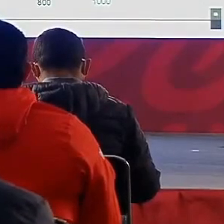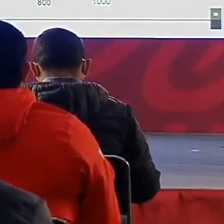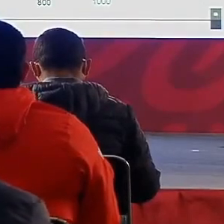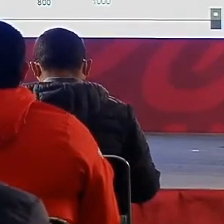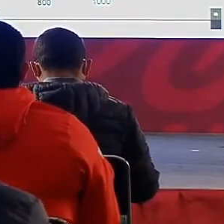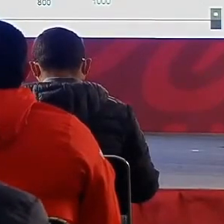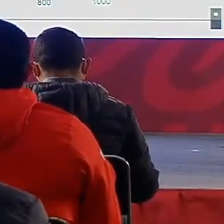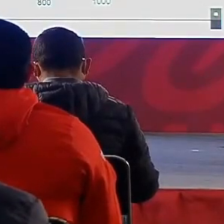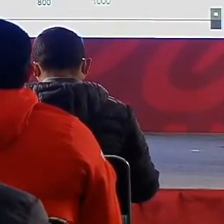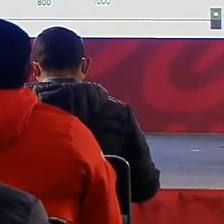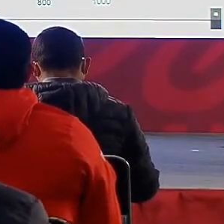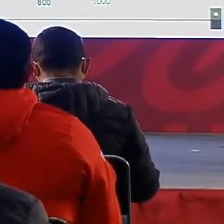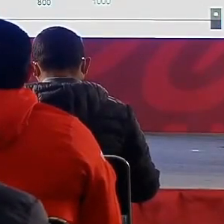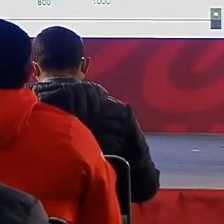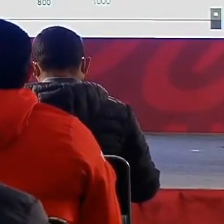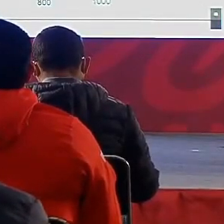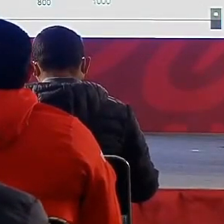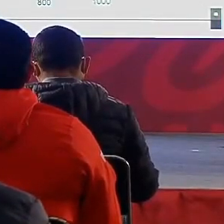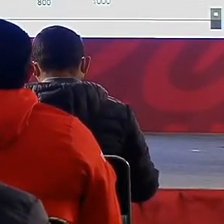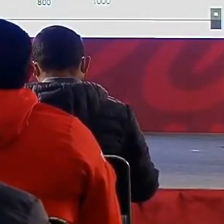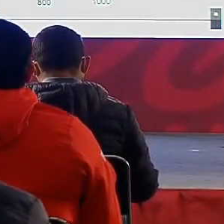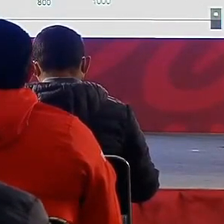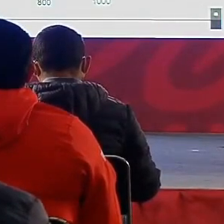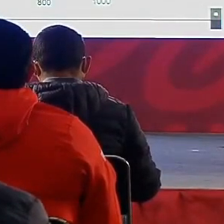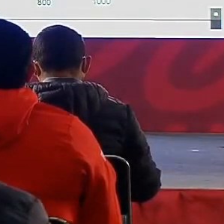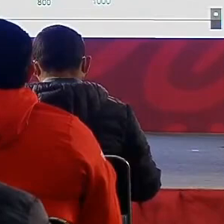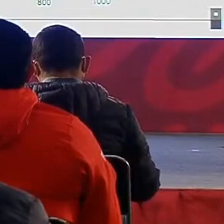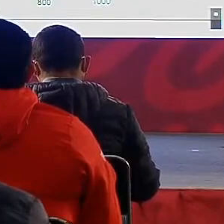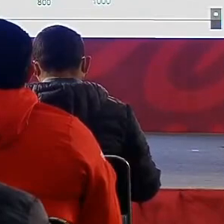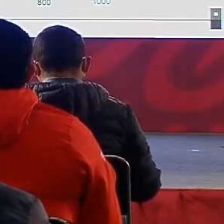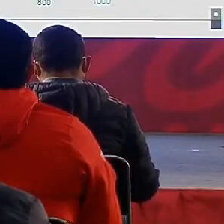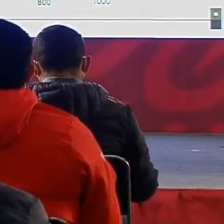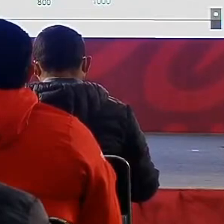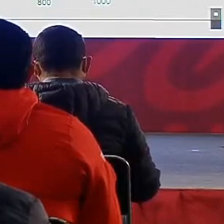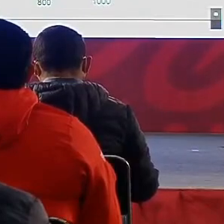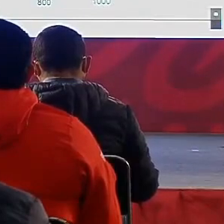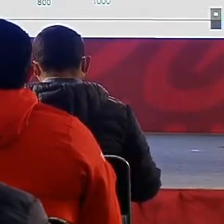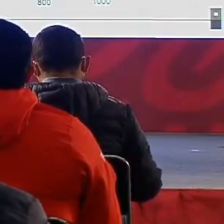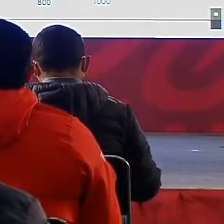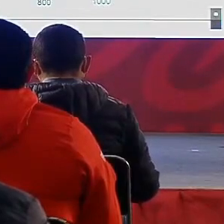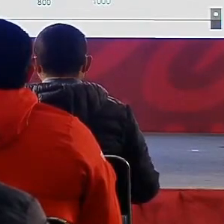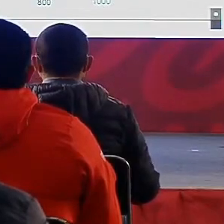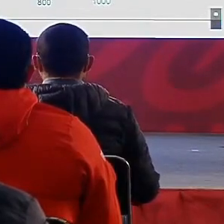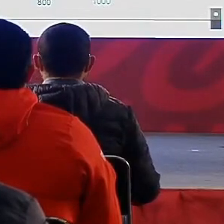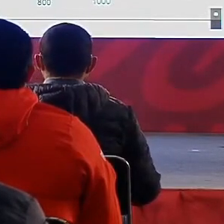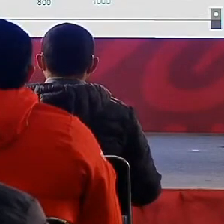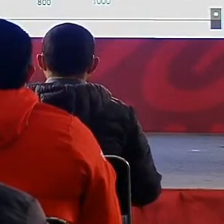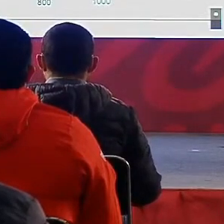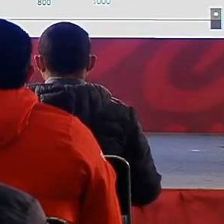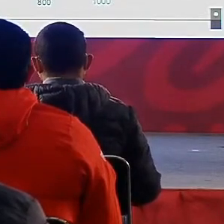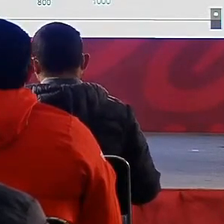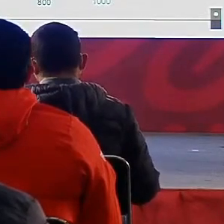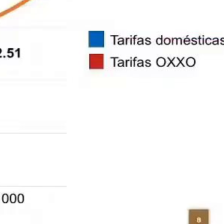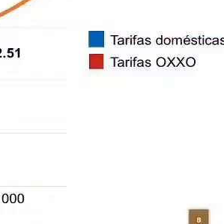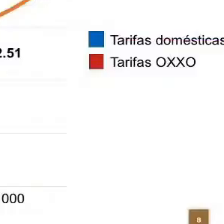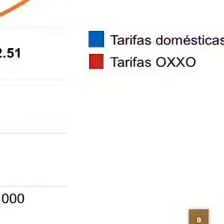tarifa 1. Esta lo que establece es que empieza desde 87 centavos por kilowatt hora,